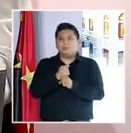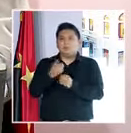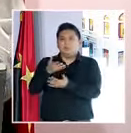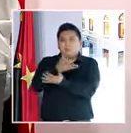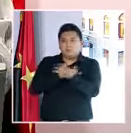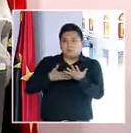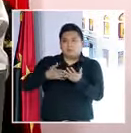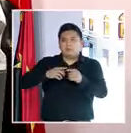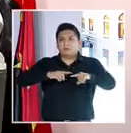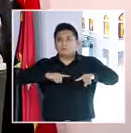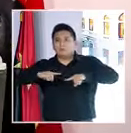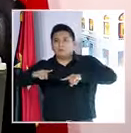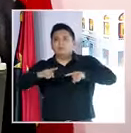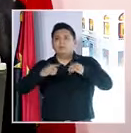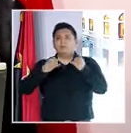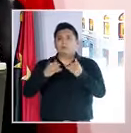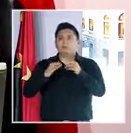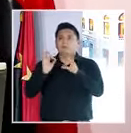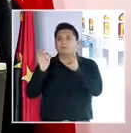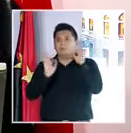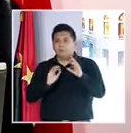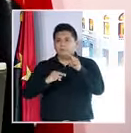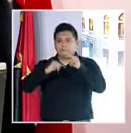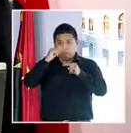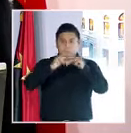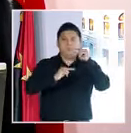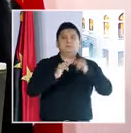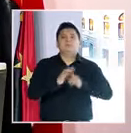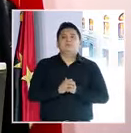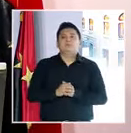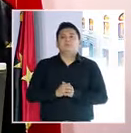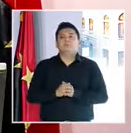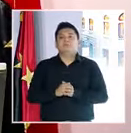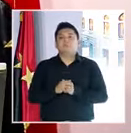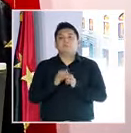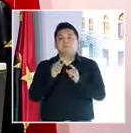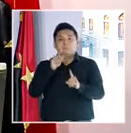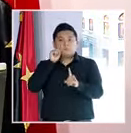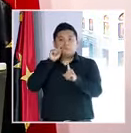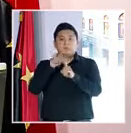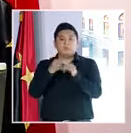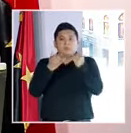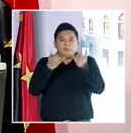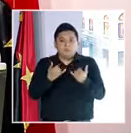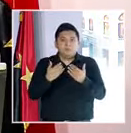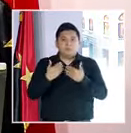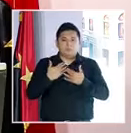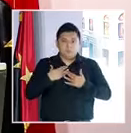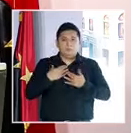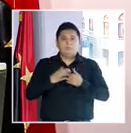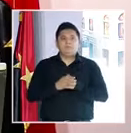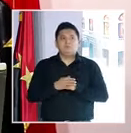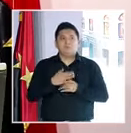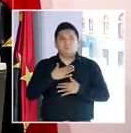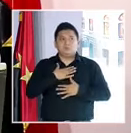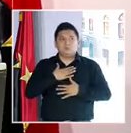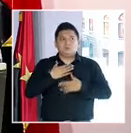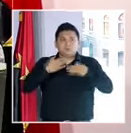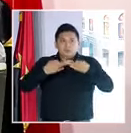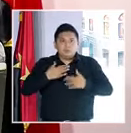poder administrar esta infraestructura. Ese es el reto que tenemos. Y yo estoy